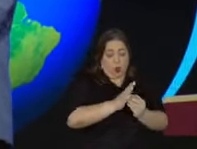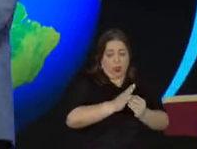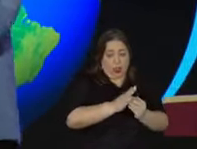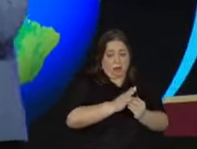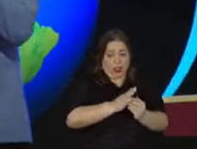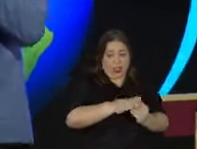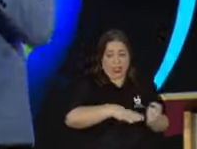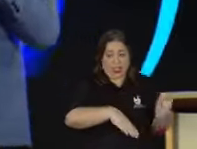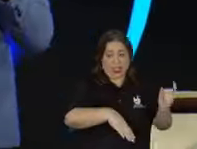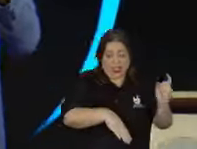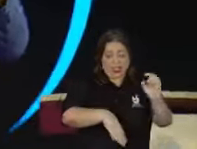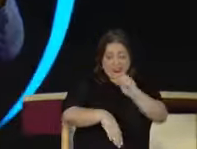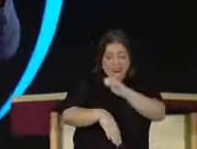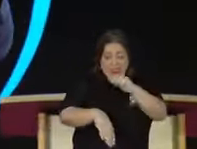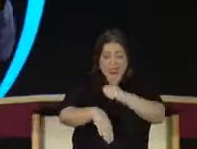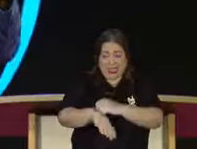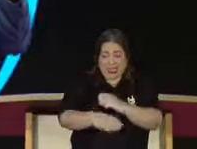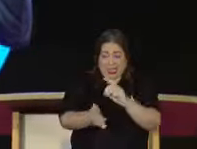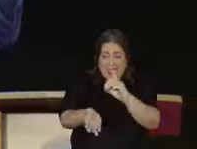los próximos rayos X,